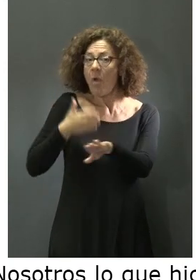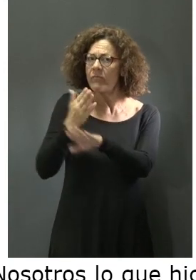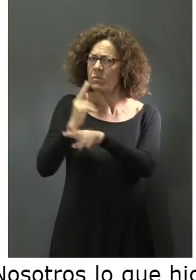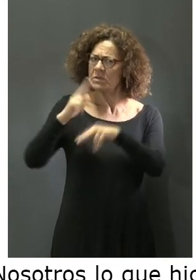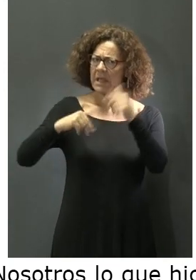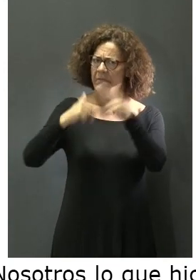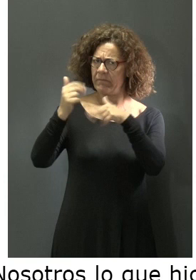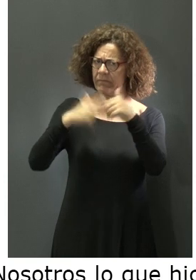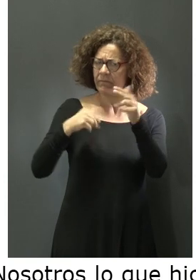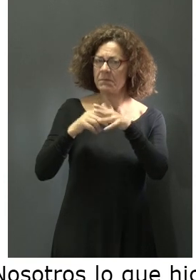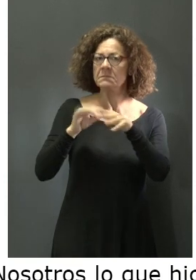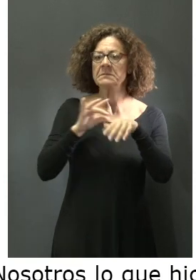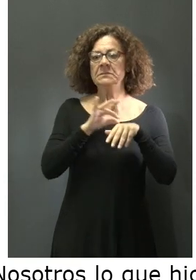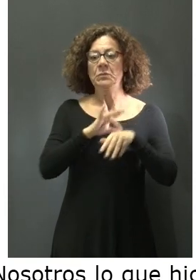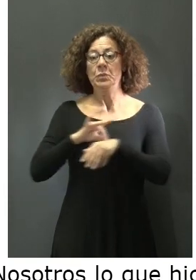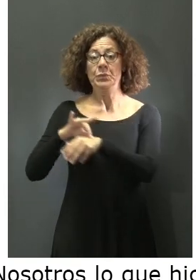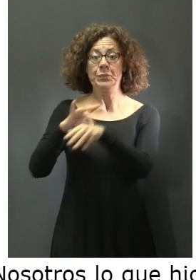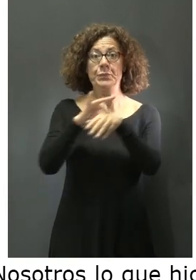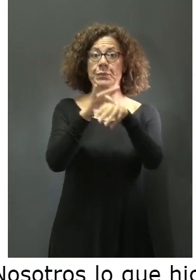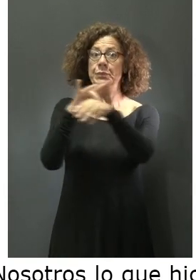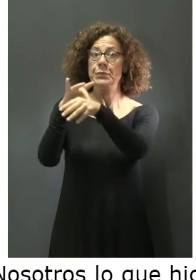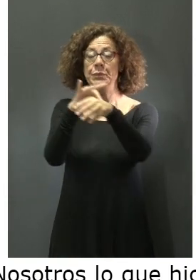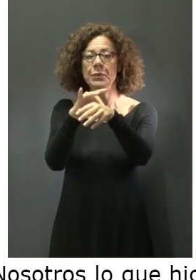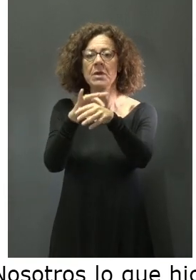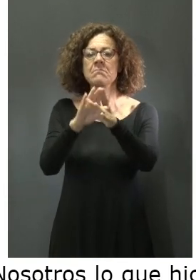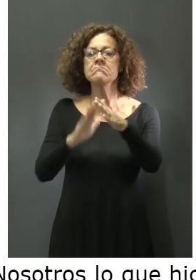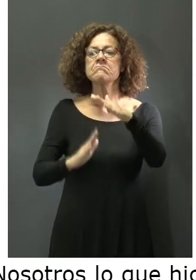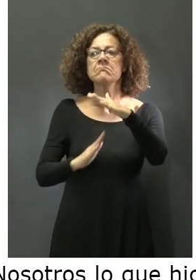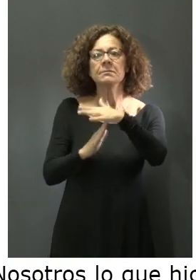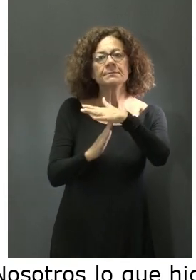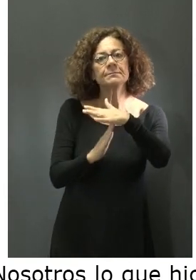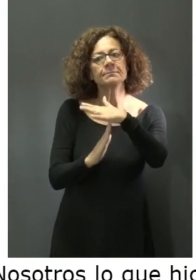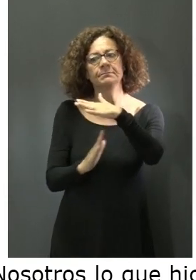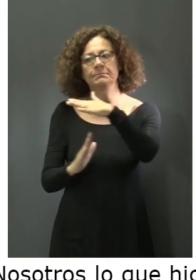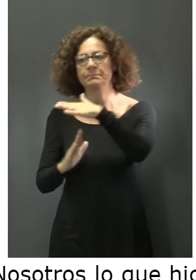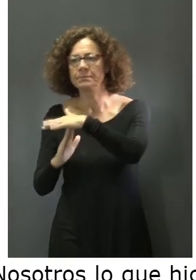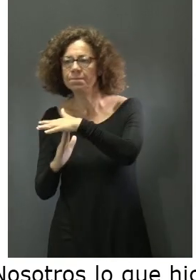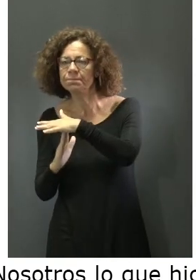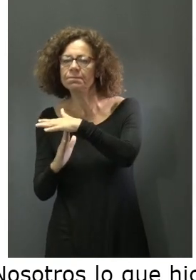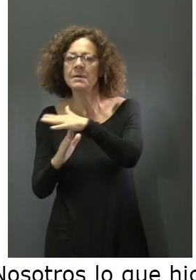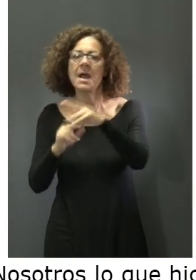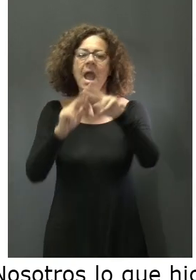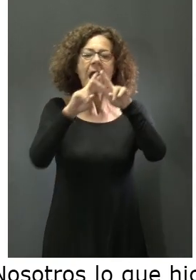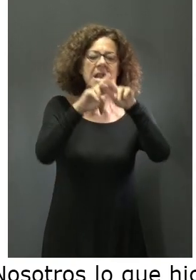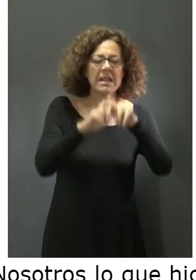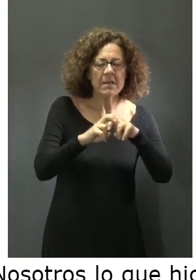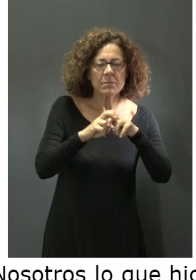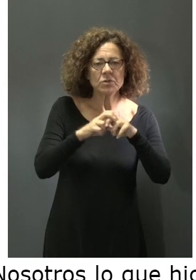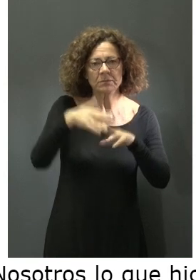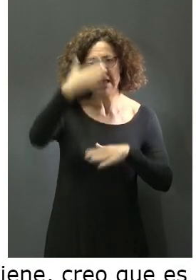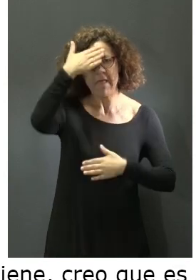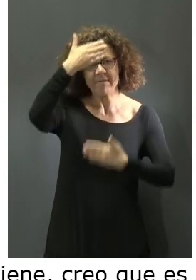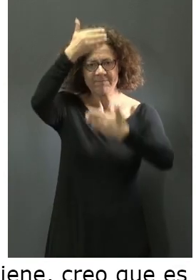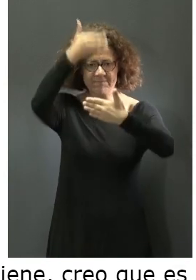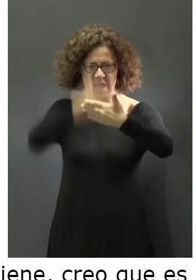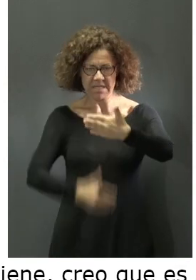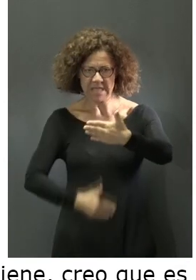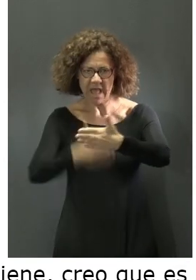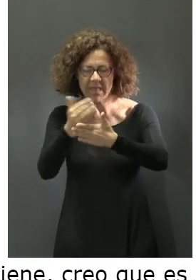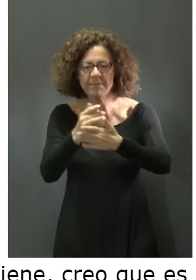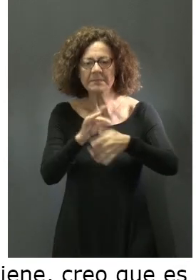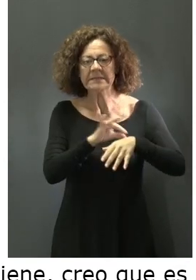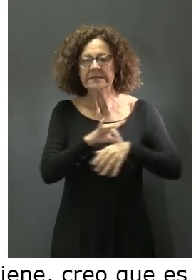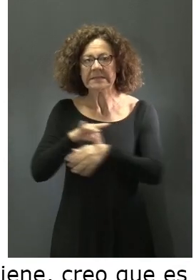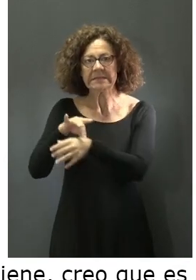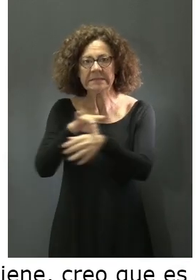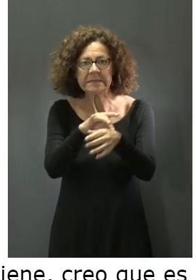edificio, hicimos un recorrido, íbamos parándonos por puntos, íbamos analizando la fachada, los recorridos, las